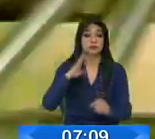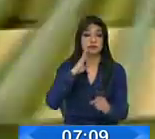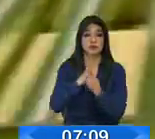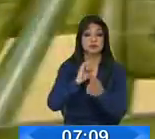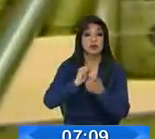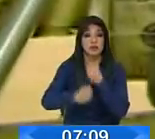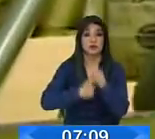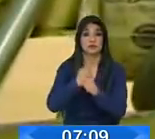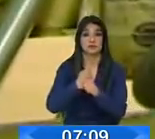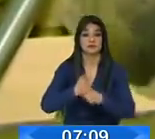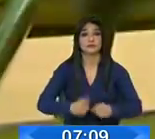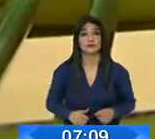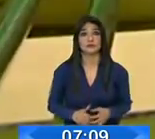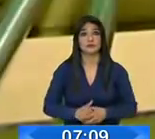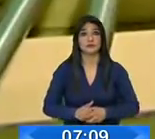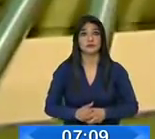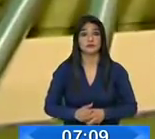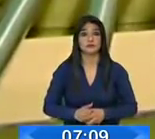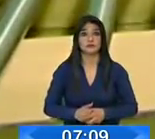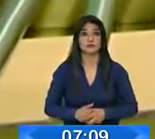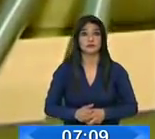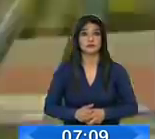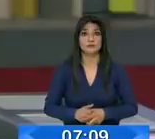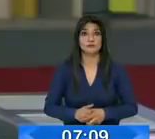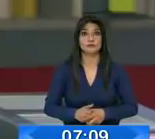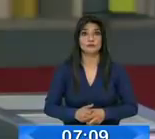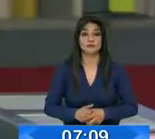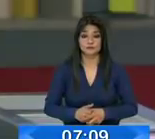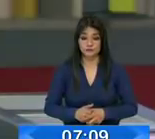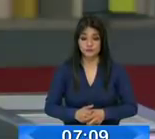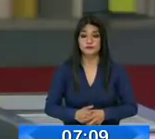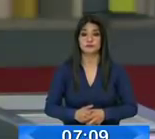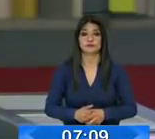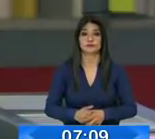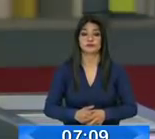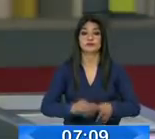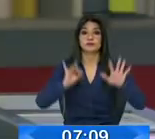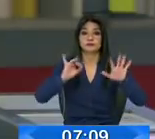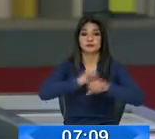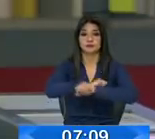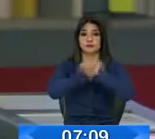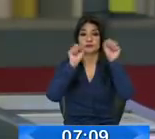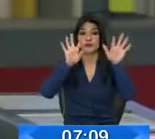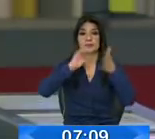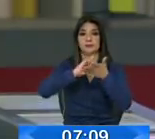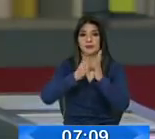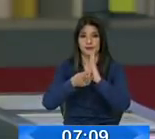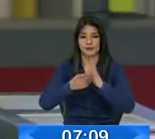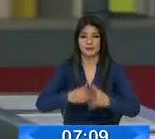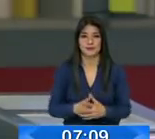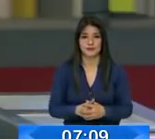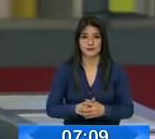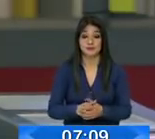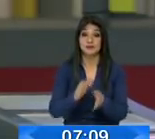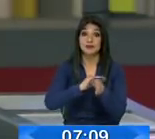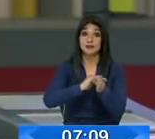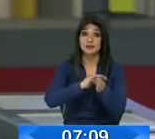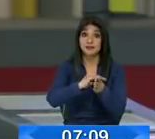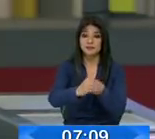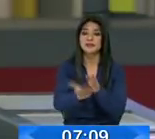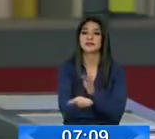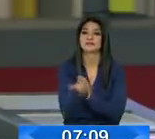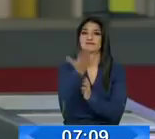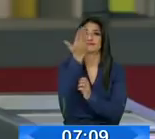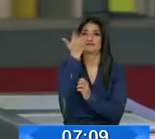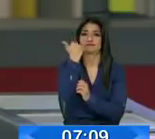$600 millones anuales. Informó Carolina Basante. Son las 7:09 de la mañana. Amigos queridos, queremos invitarles a que nos acompañen